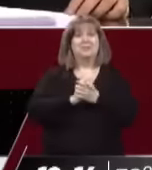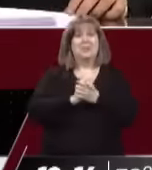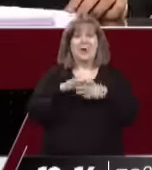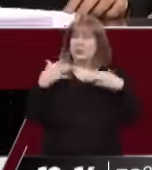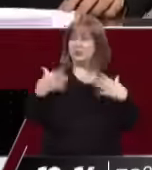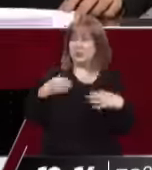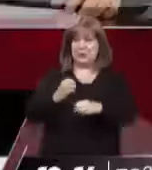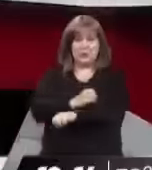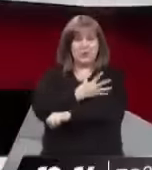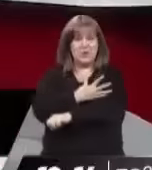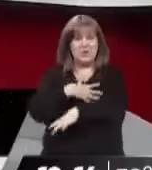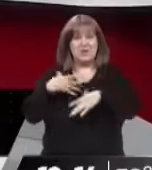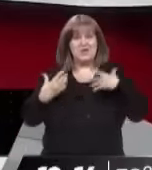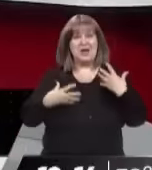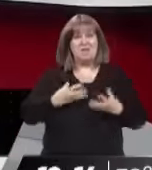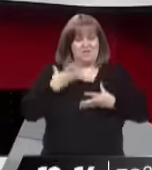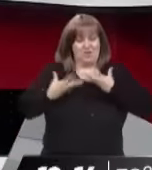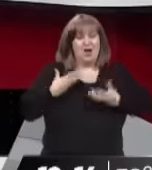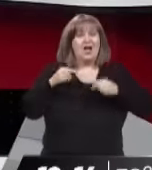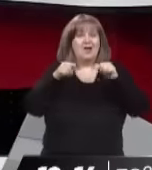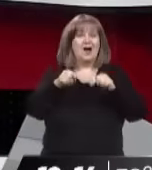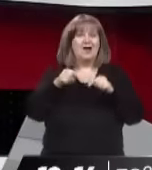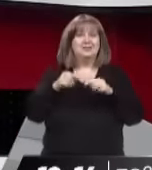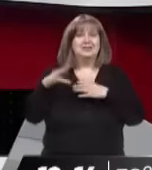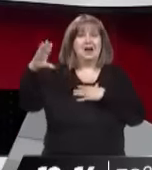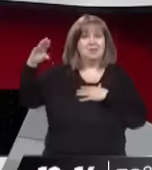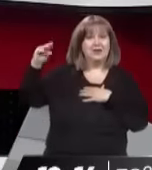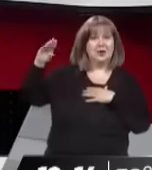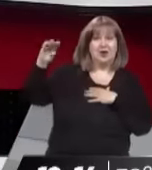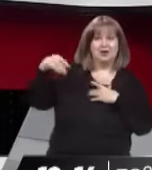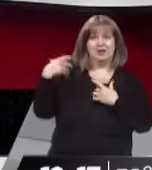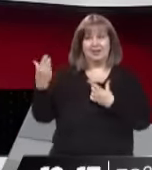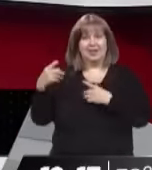Pasionales los cordobeses. Me imagino, Julián, si hay un hincha de Patronato que ya llegó y lo está